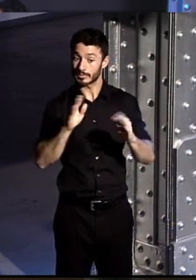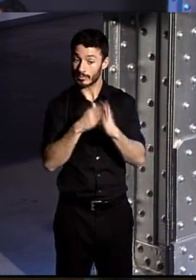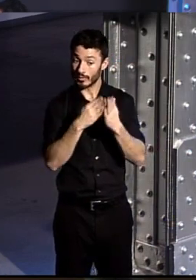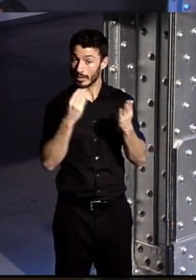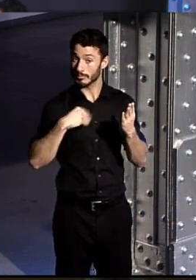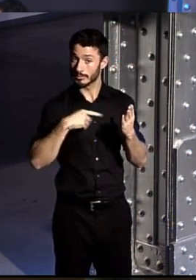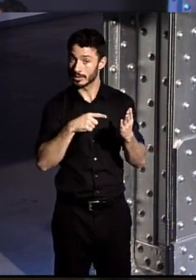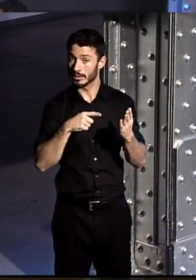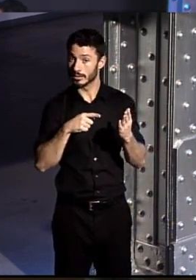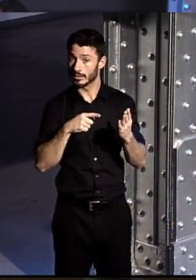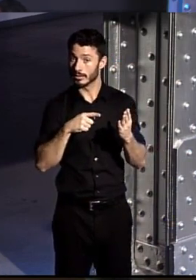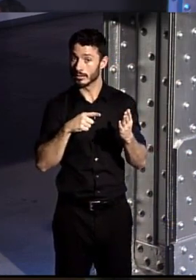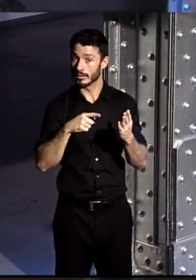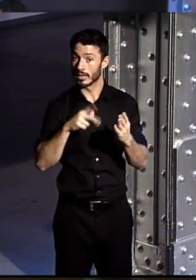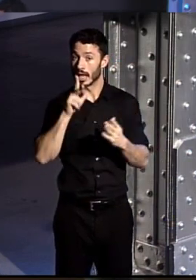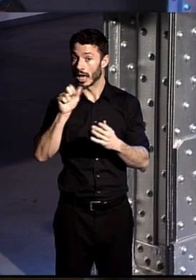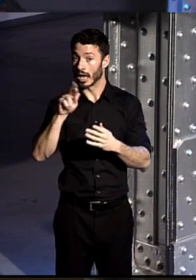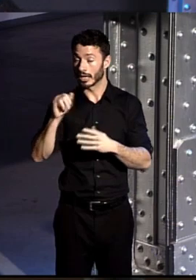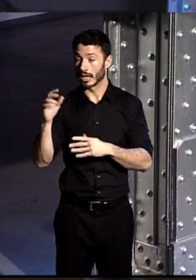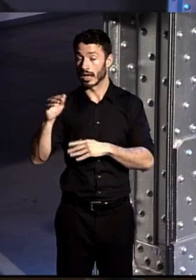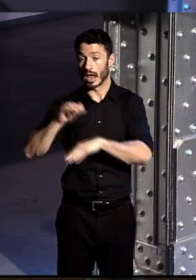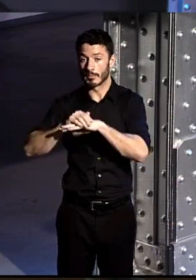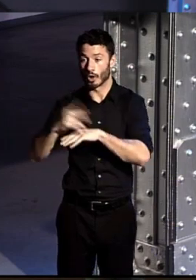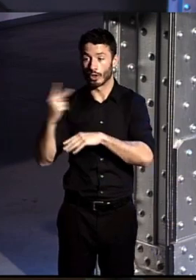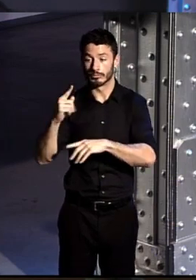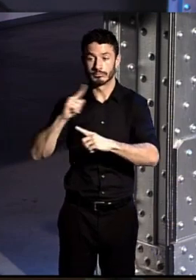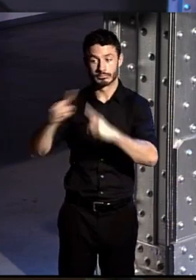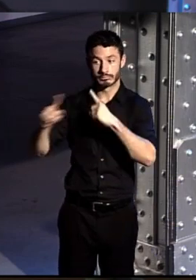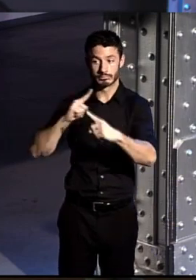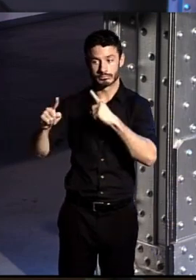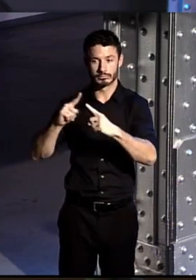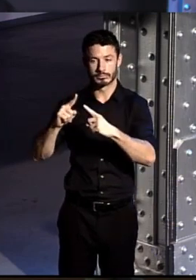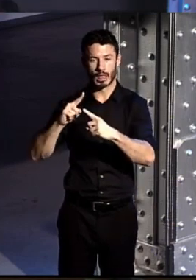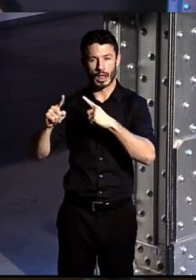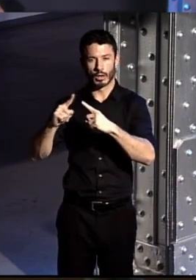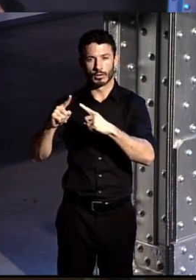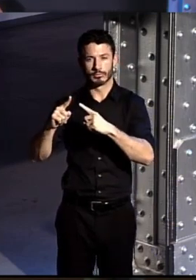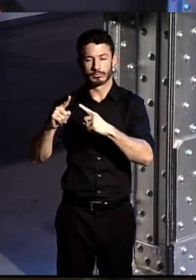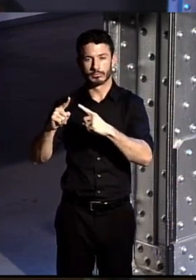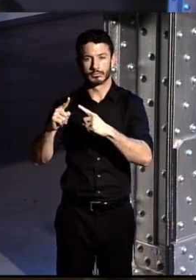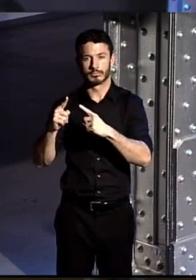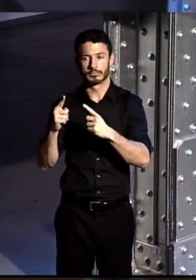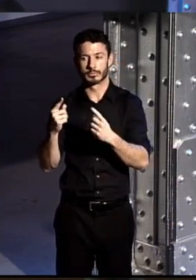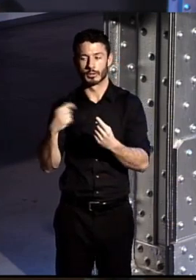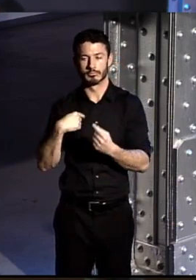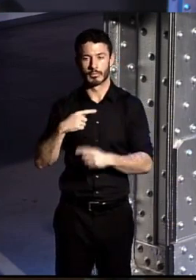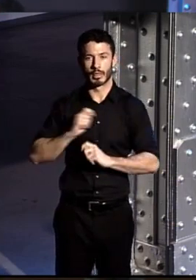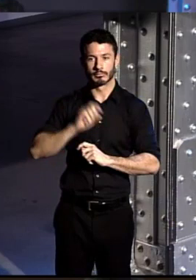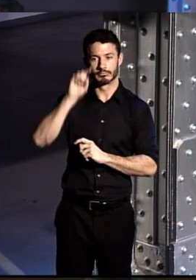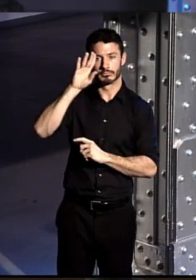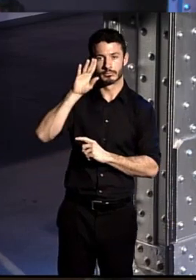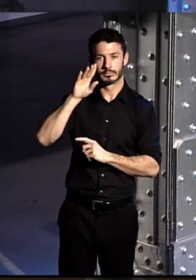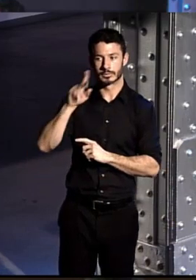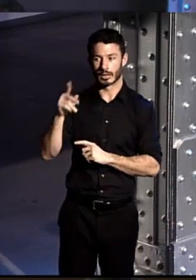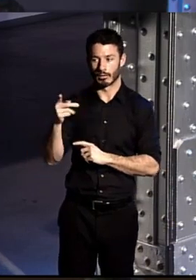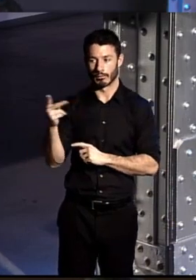el diálogo que mantiene con su amigo, Harry con su amigo, es un diálogo entre varones y a mí lo que me sorprende es que sea